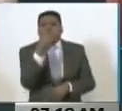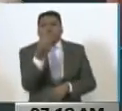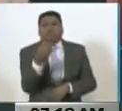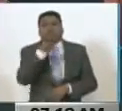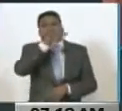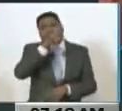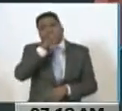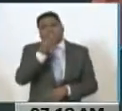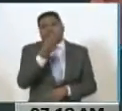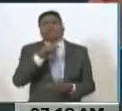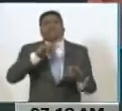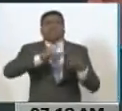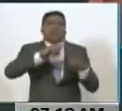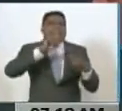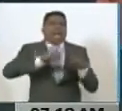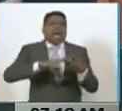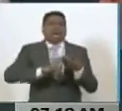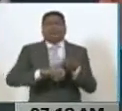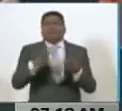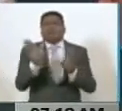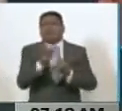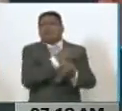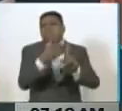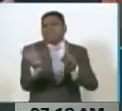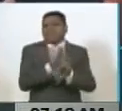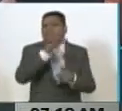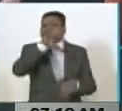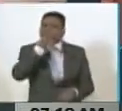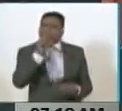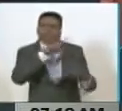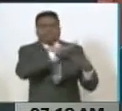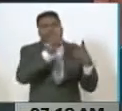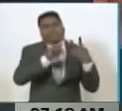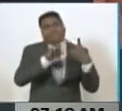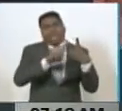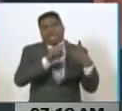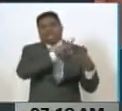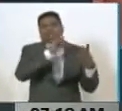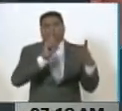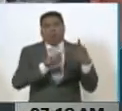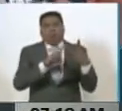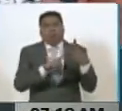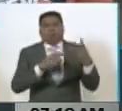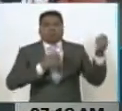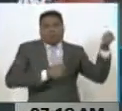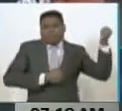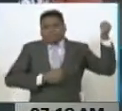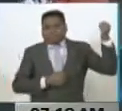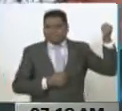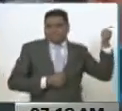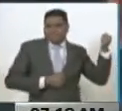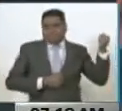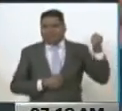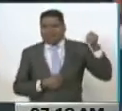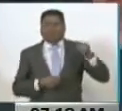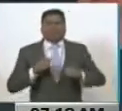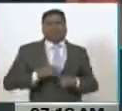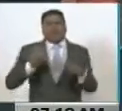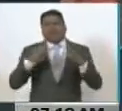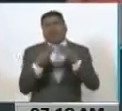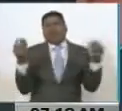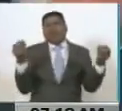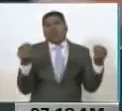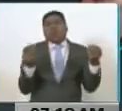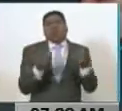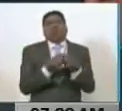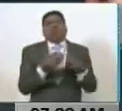alternativo, talleres sobre maltrato animal, tendremos actividades físicas como baile dirigido junto a nuestros animales de